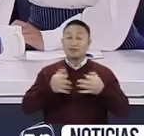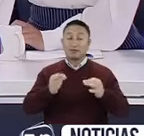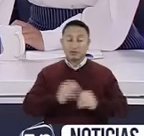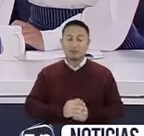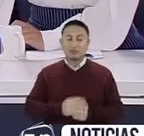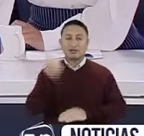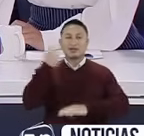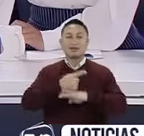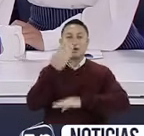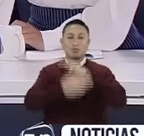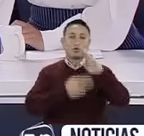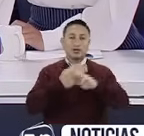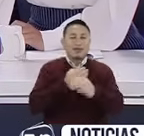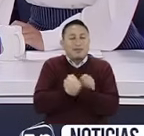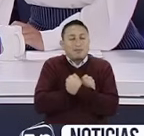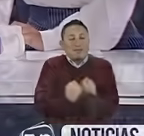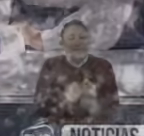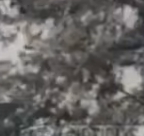Mascotas.